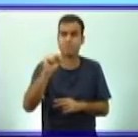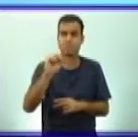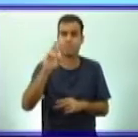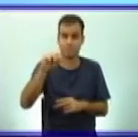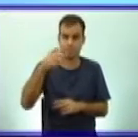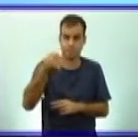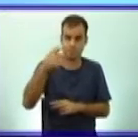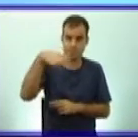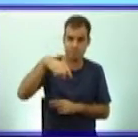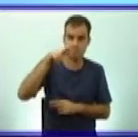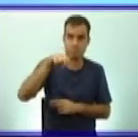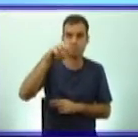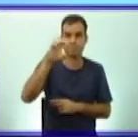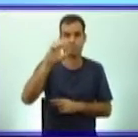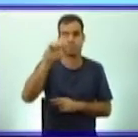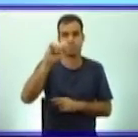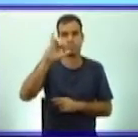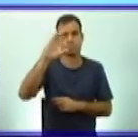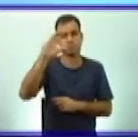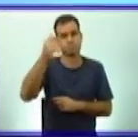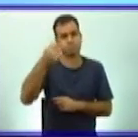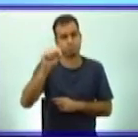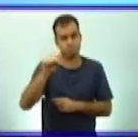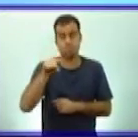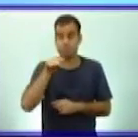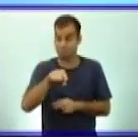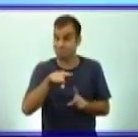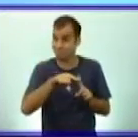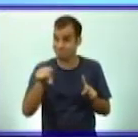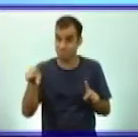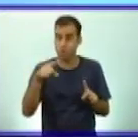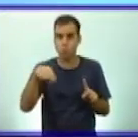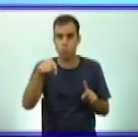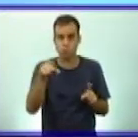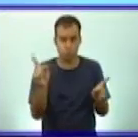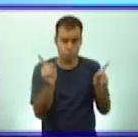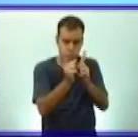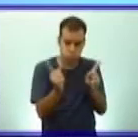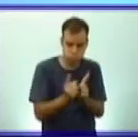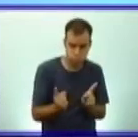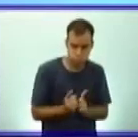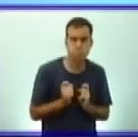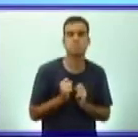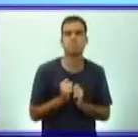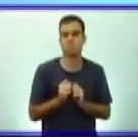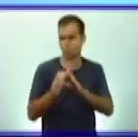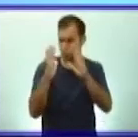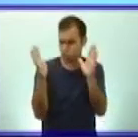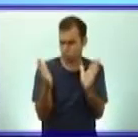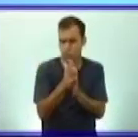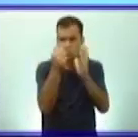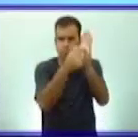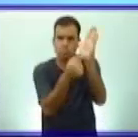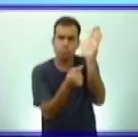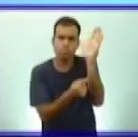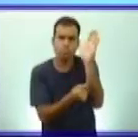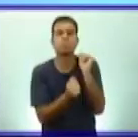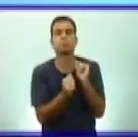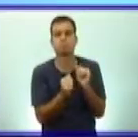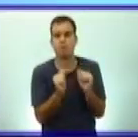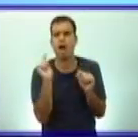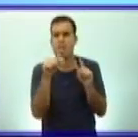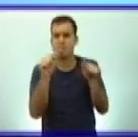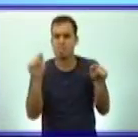un resumen consciente y de todos los elementos, detalles que aparecen en cada uno de los